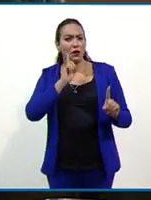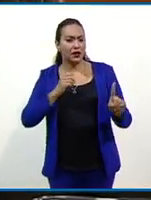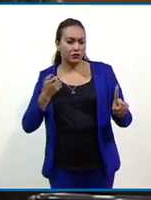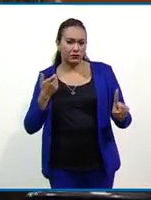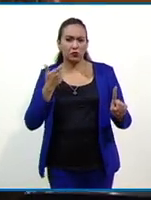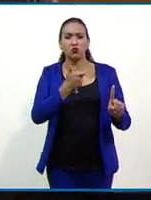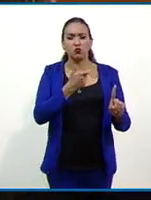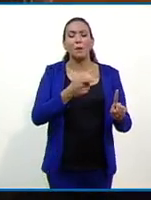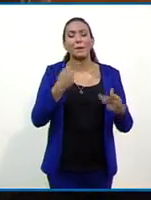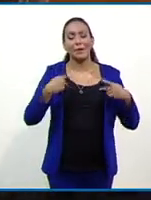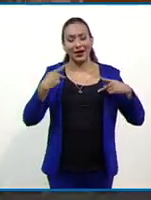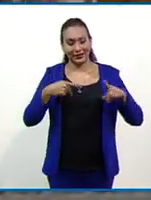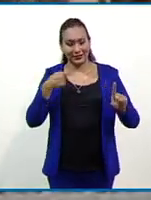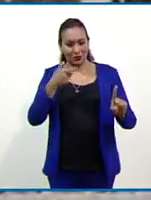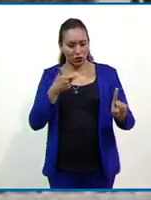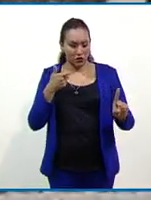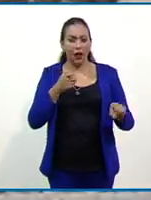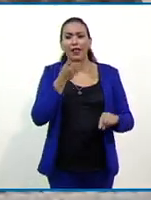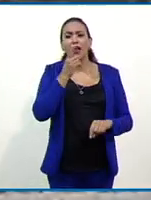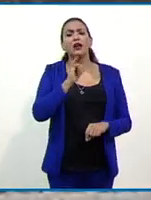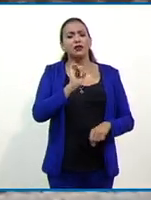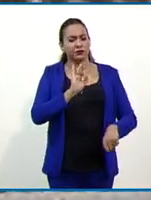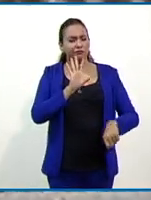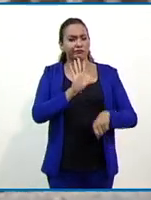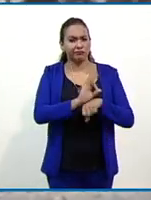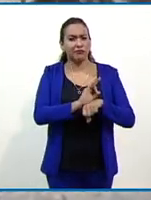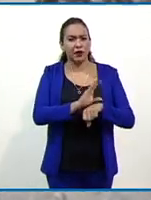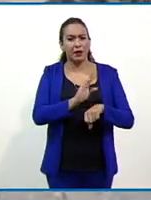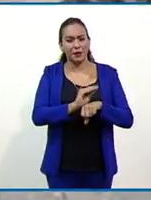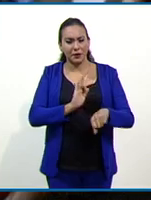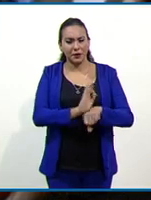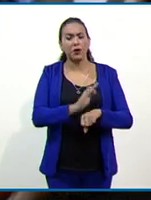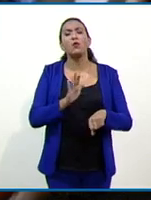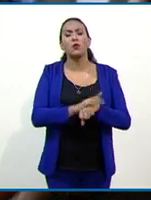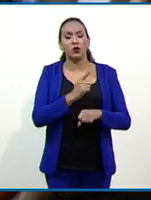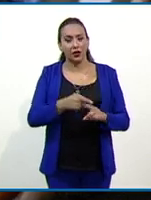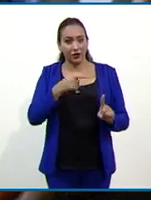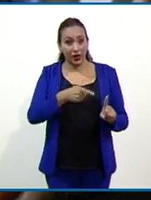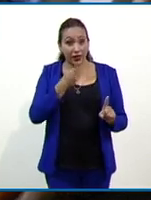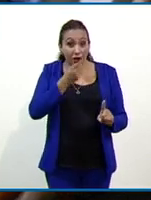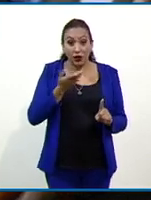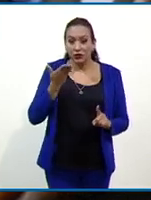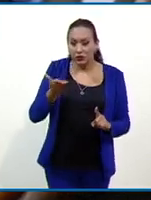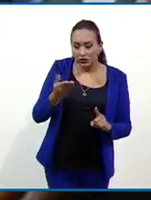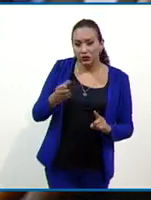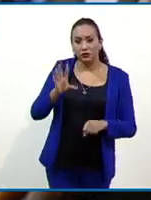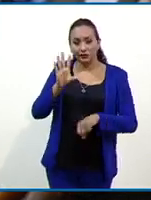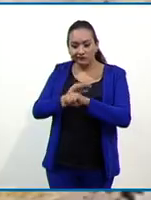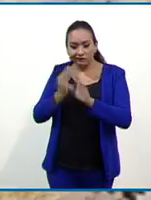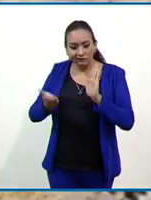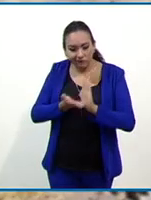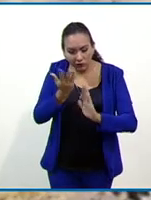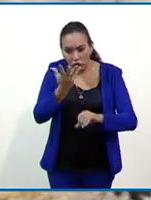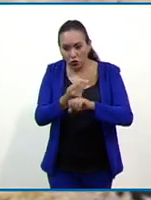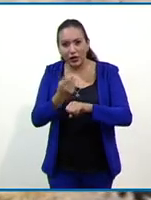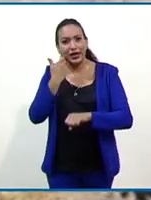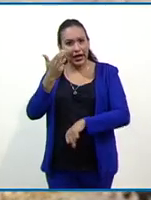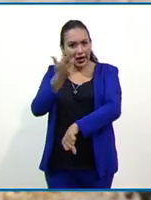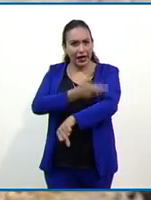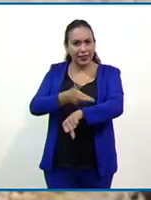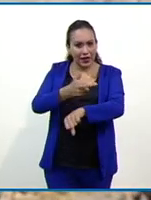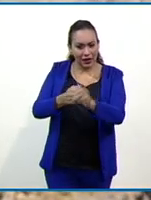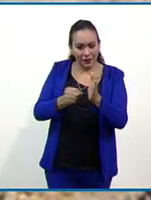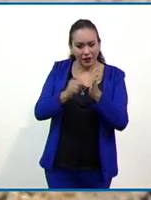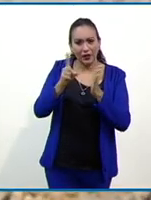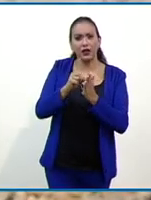una concesión minera antes de la entrada en vigor de la reforma a la ley en la materia de 2023, para que se le dé trámite a su